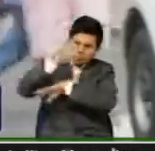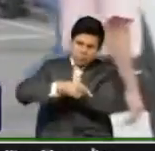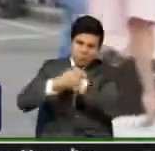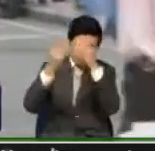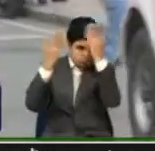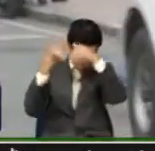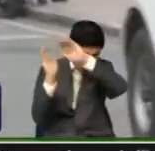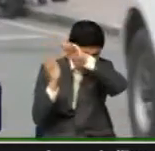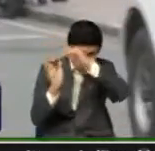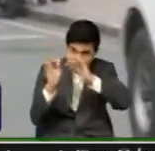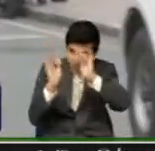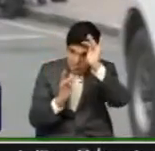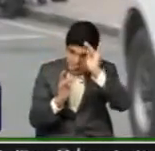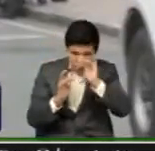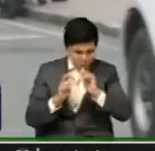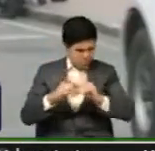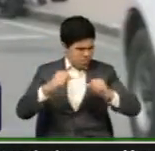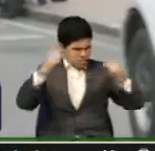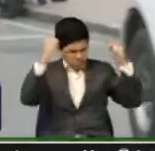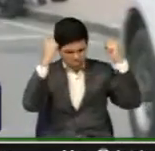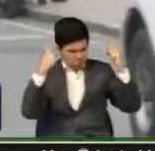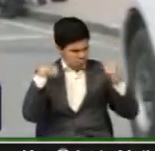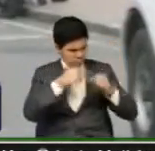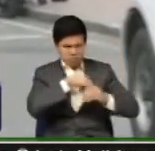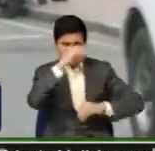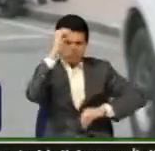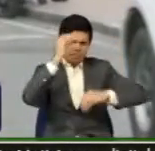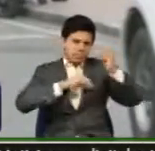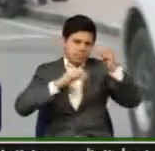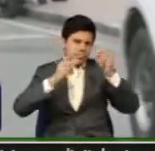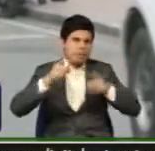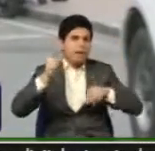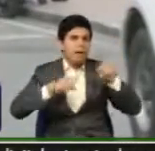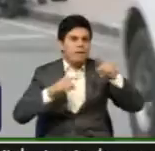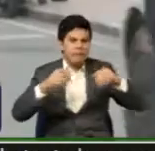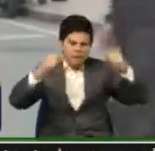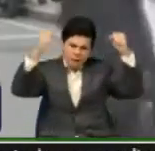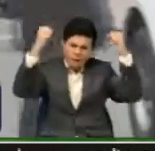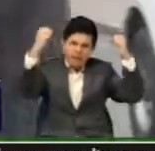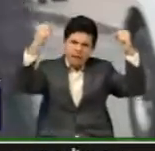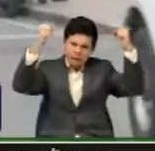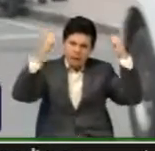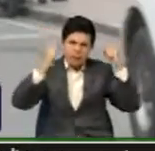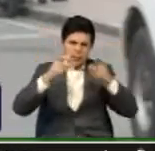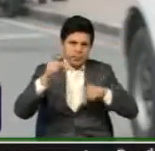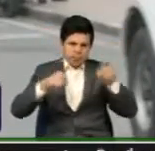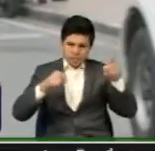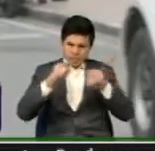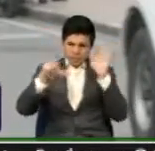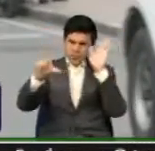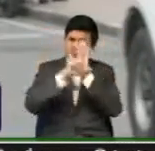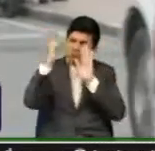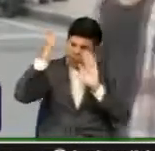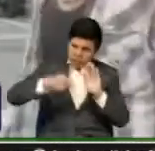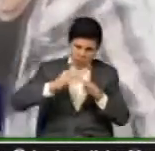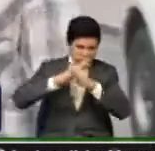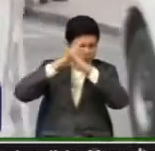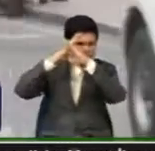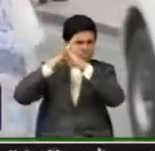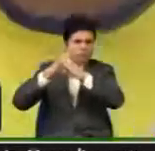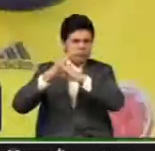a manifestarse, pues con cacerolas y banderas, algunas arengas, estos comerciantes rechazaron esta ley impuesta por el gobierno